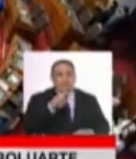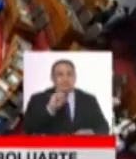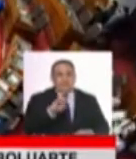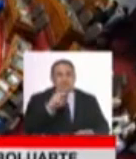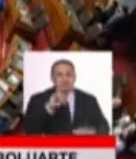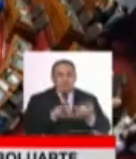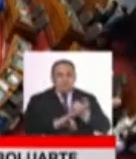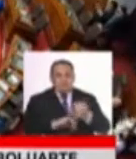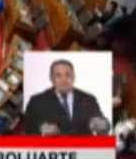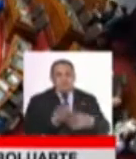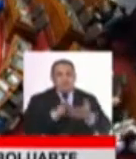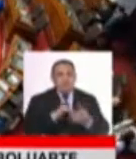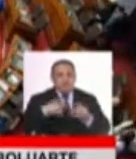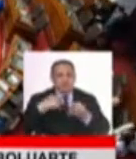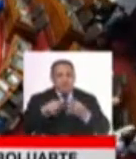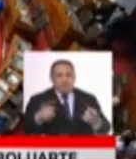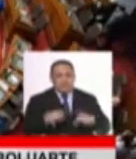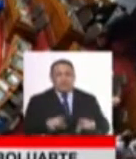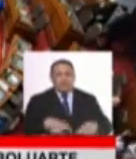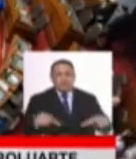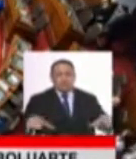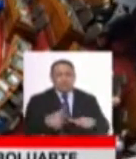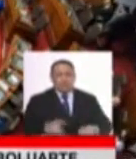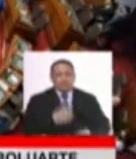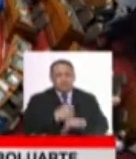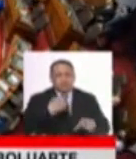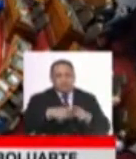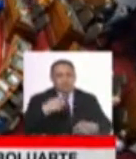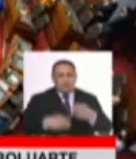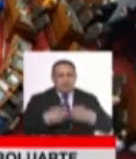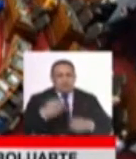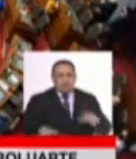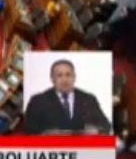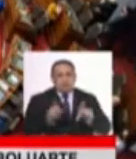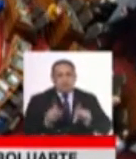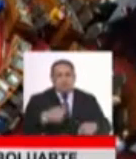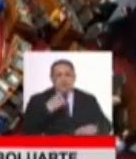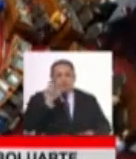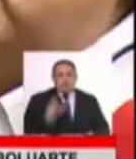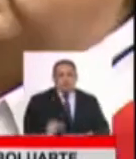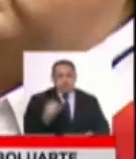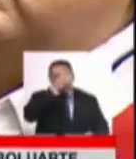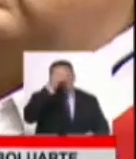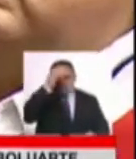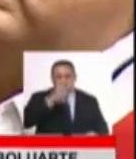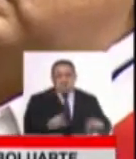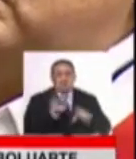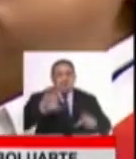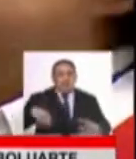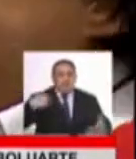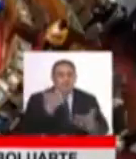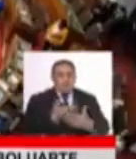revueltas al interior del país grandes, pero sí que lo apoyaba porque estaban en búsqueda de